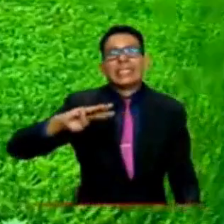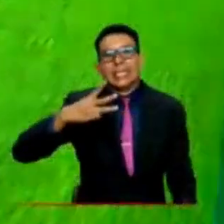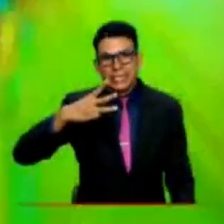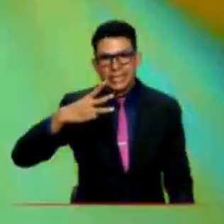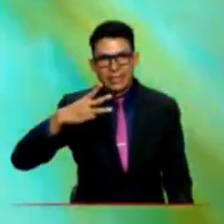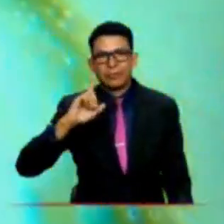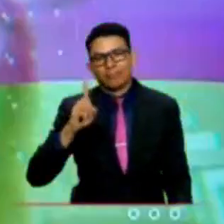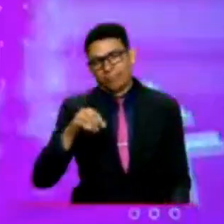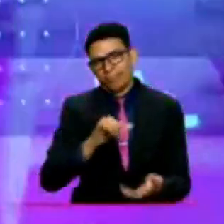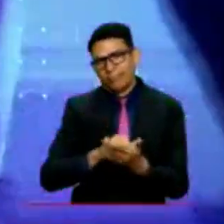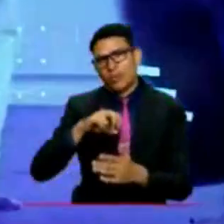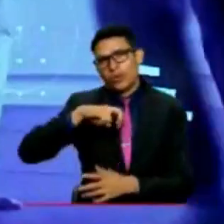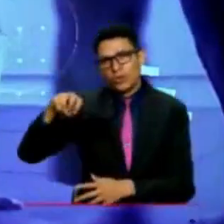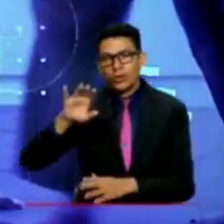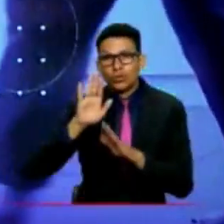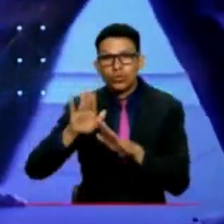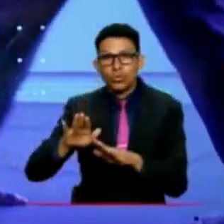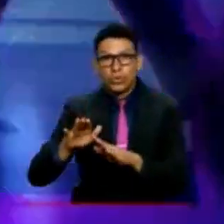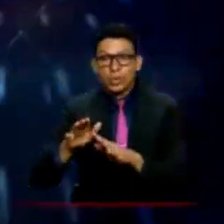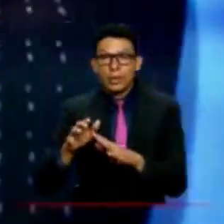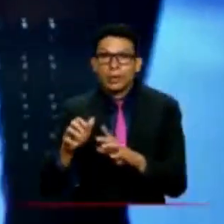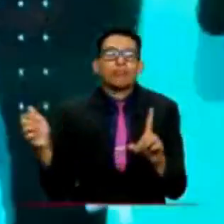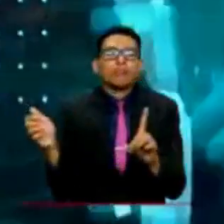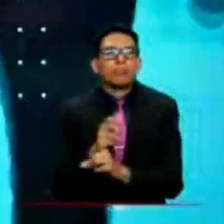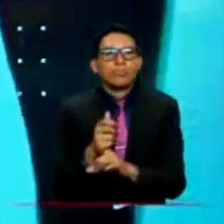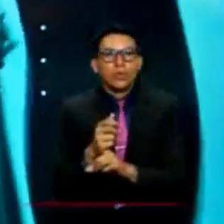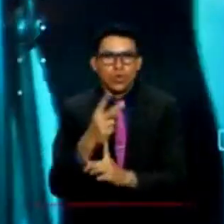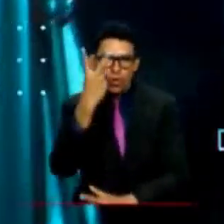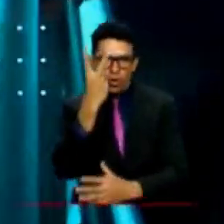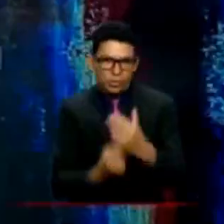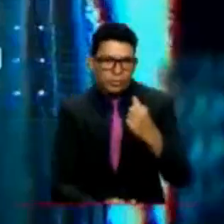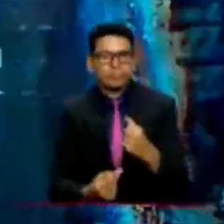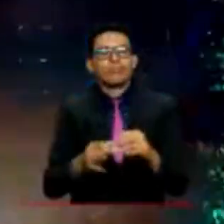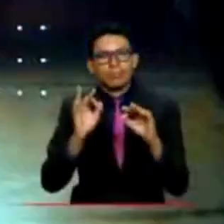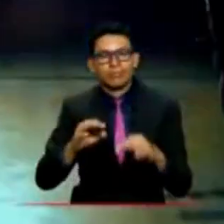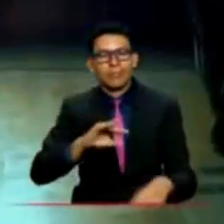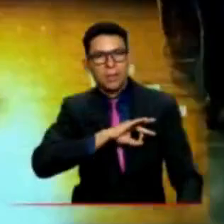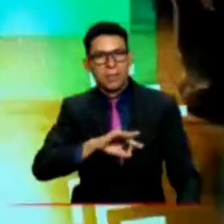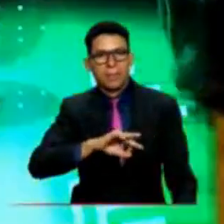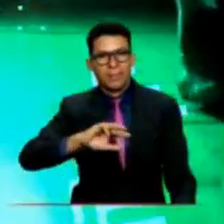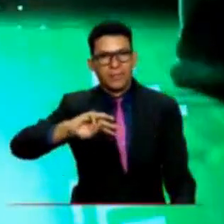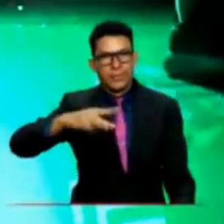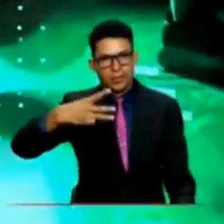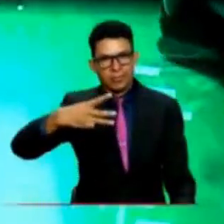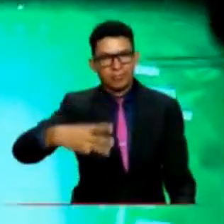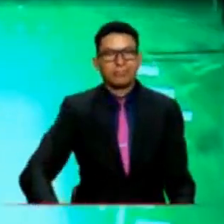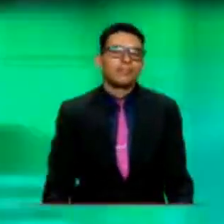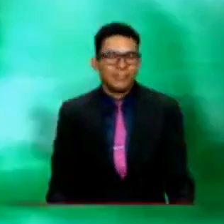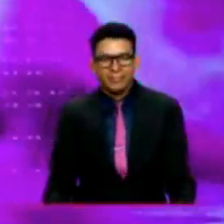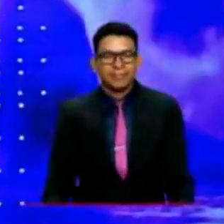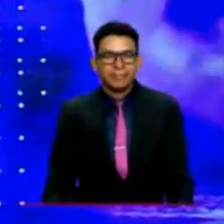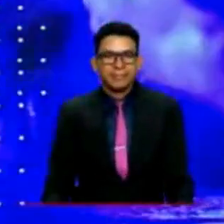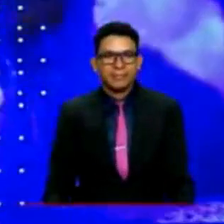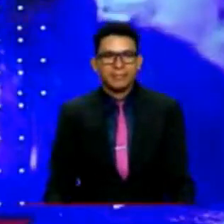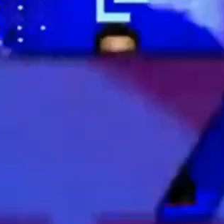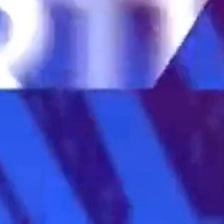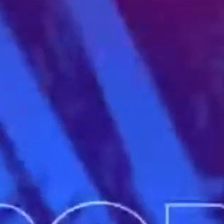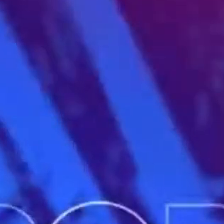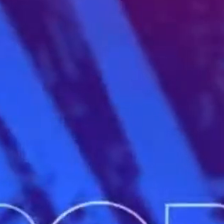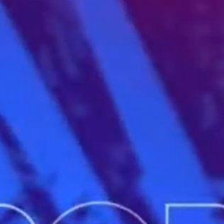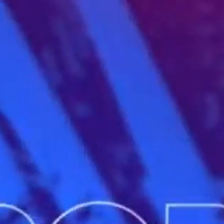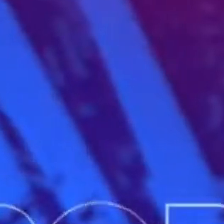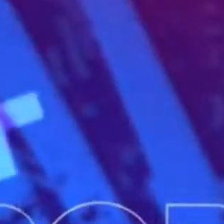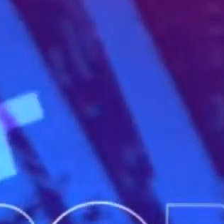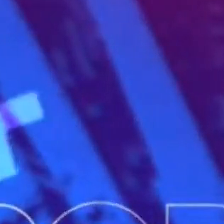en sus respectivas categorías, logrando, eso sí, ambos equipos llevarse la medalla de bronce.